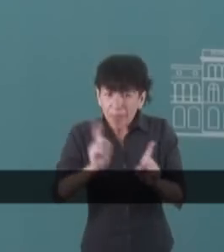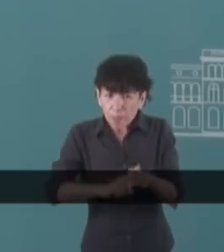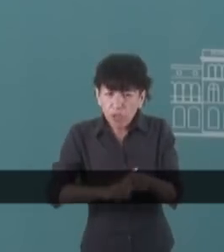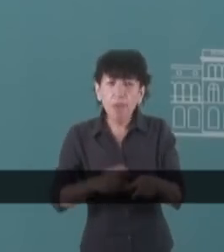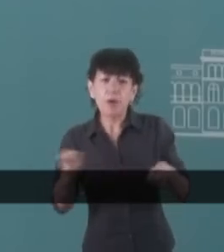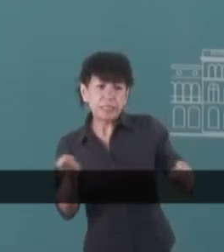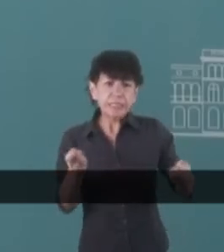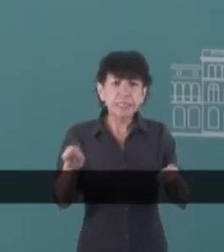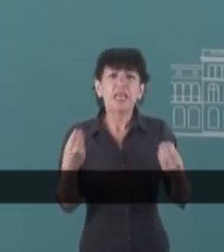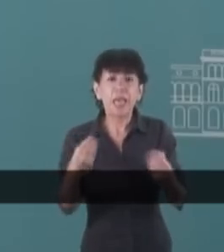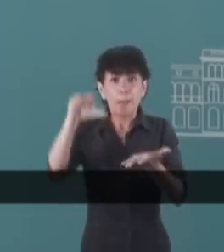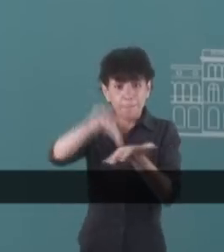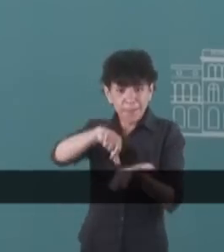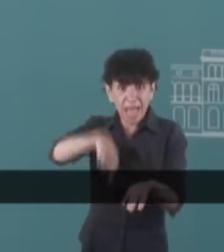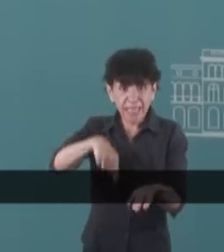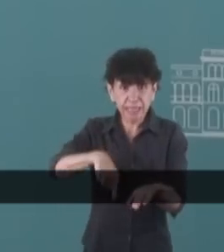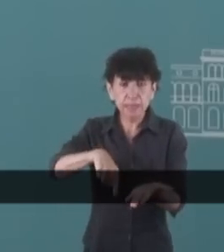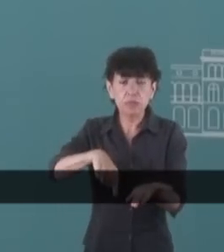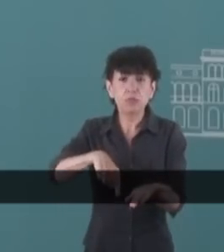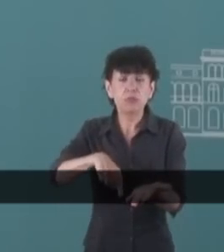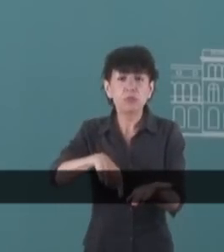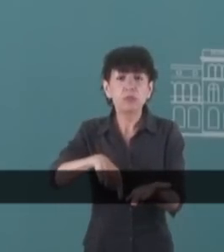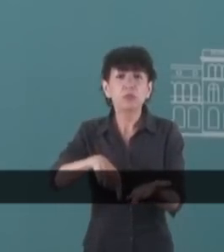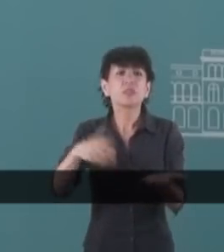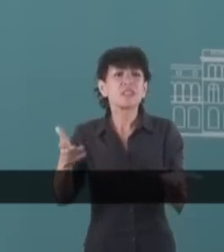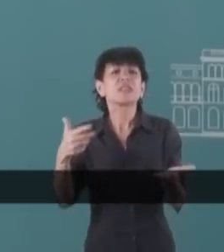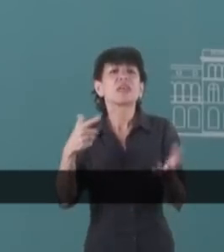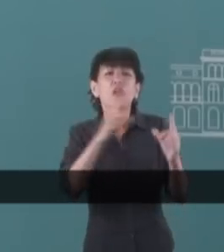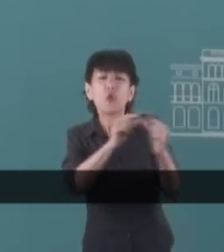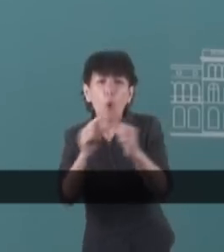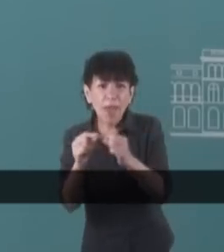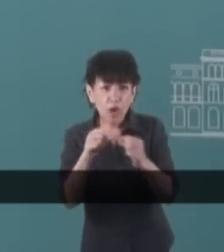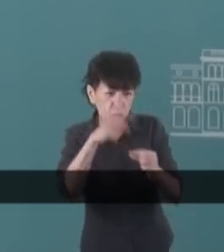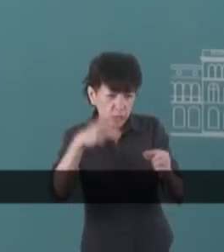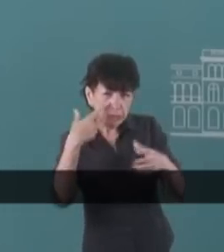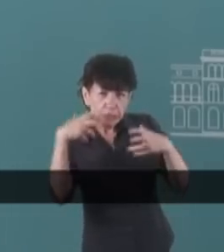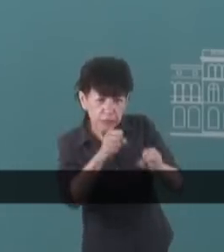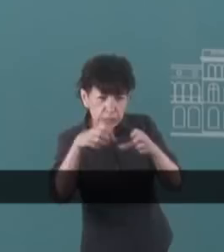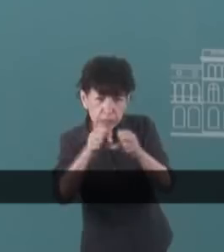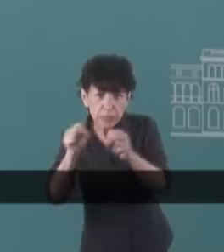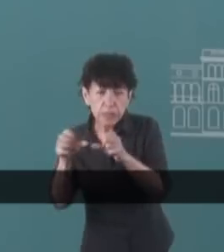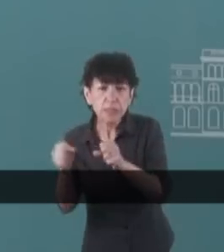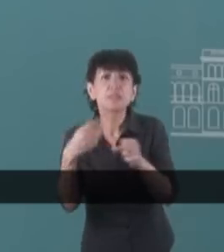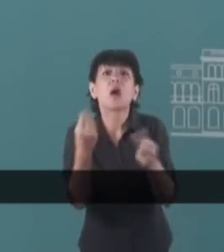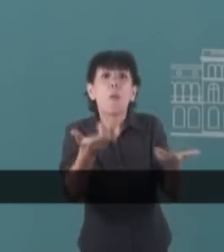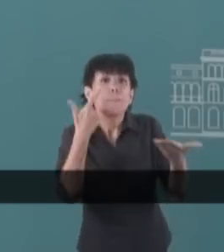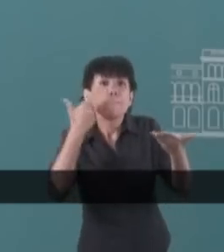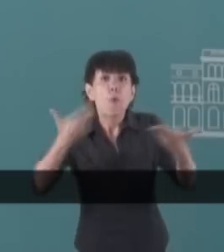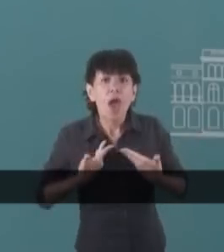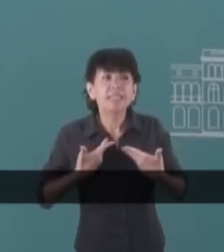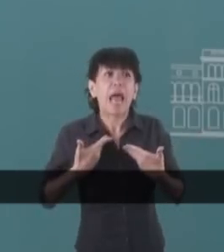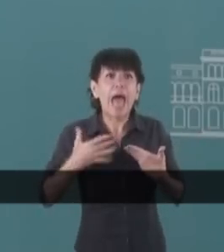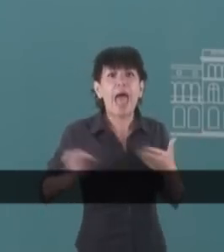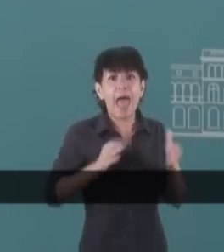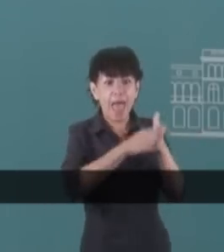en un país que los números que nosotros tenemos, permítame decirle Peralta, nos muestra que hemos llegado a un fin de año, además de obviamente con la alegría